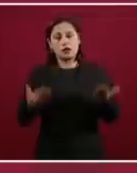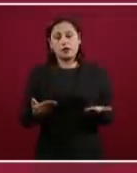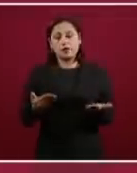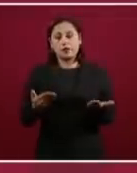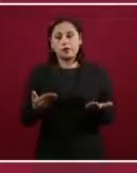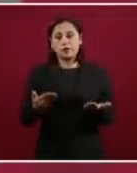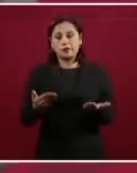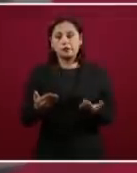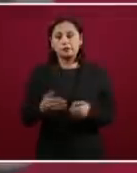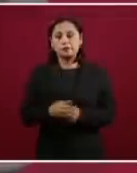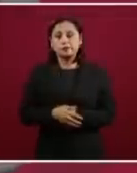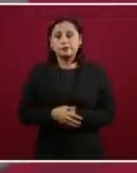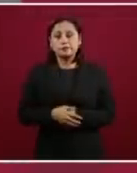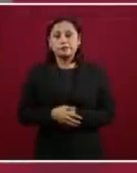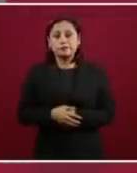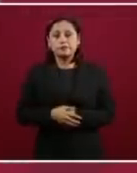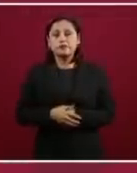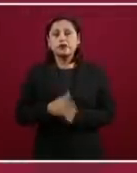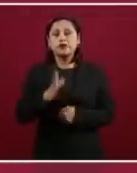son